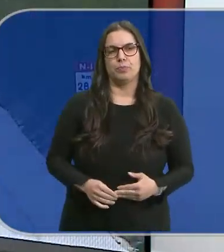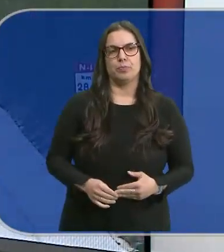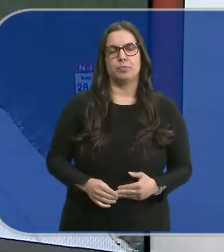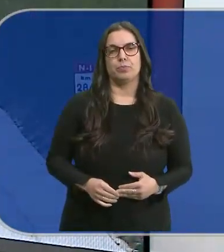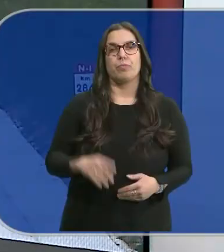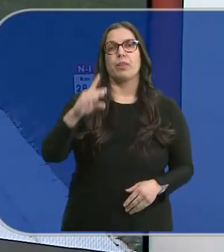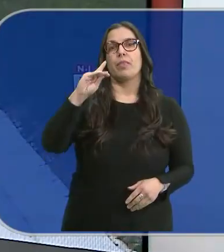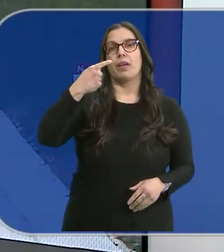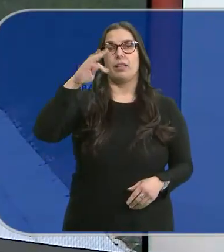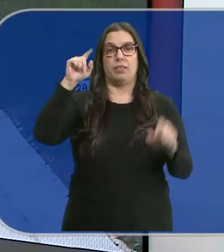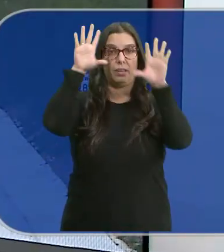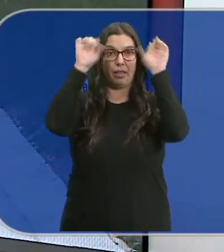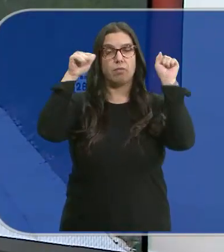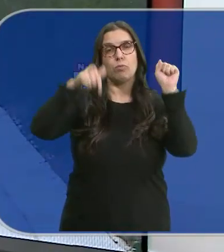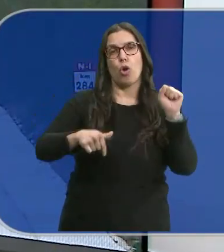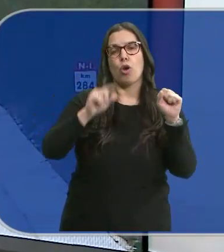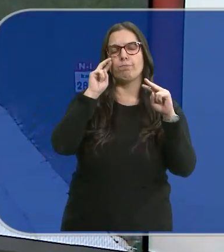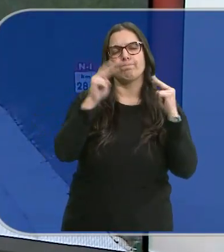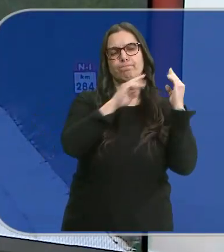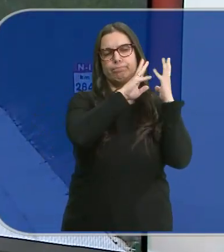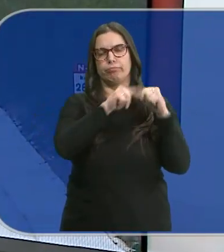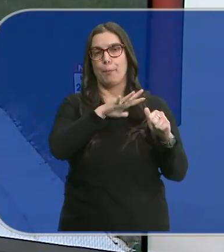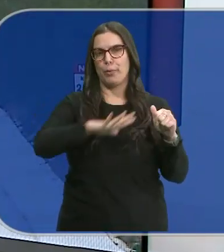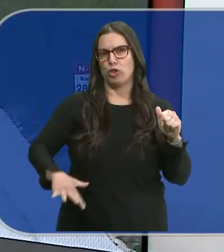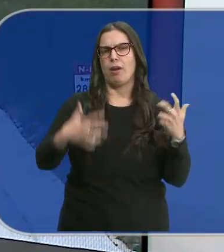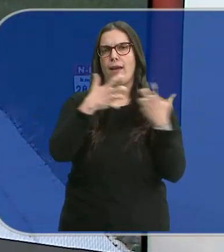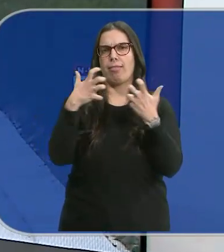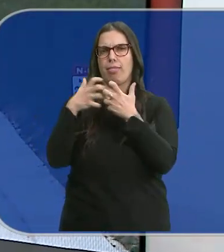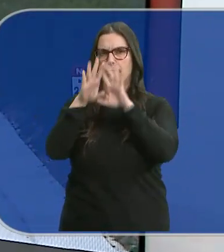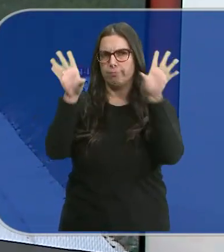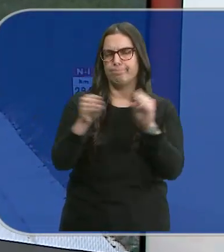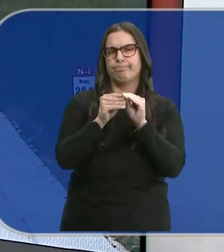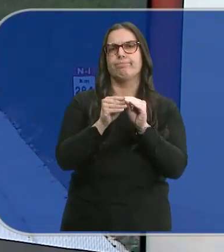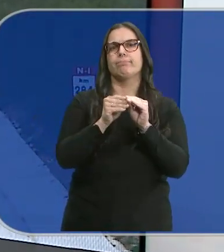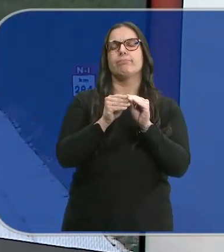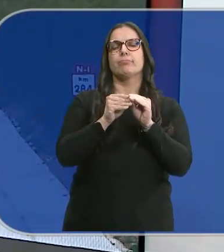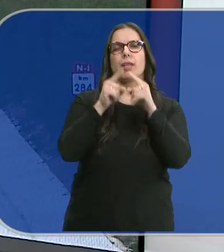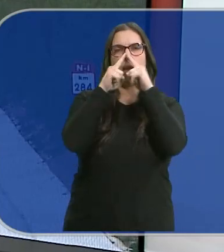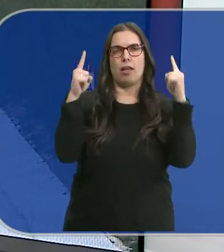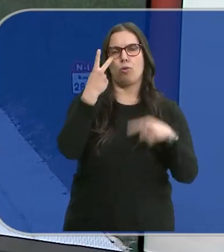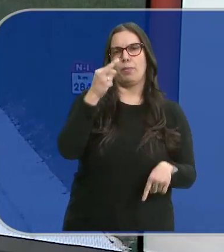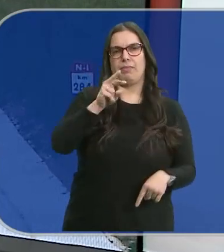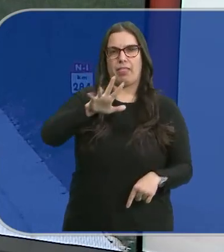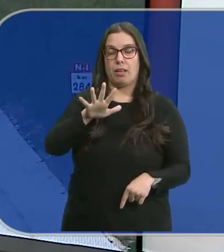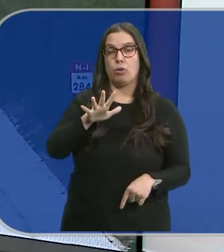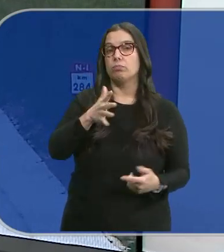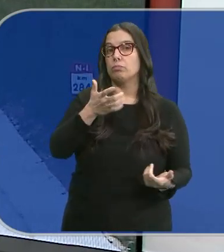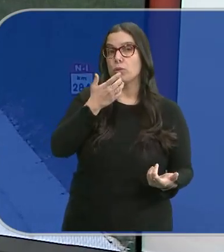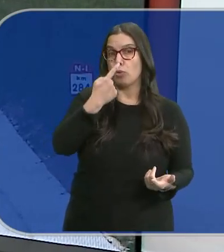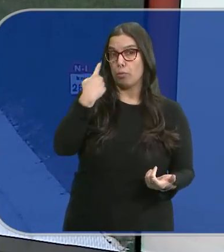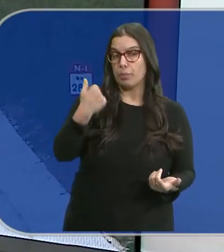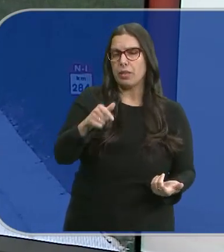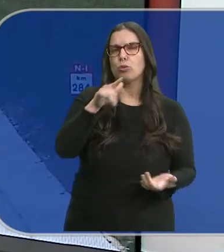Y la DGT ha hecho hoy un balance provisional de la siniestralidad en las carreteras durante 2025. Un dato: el año